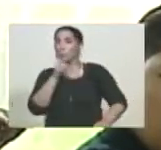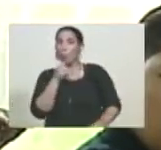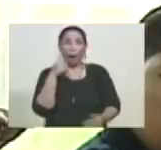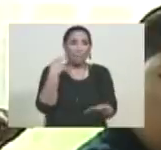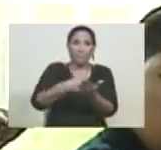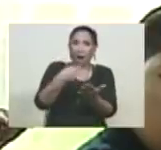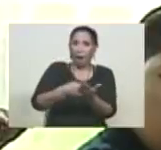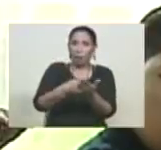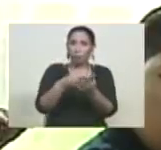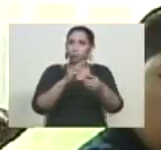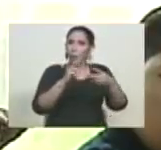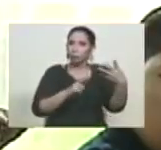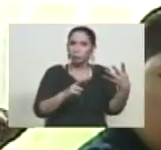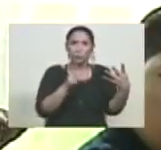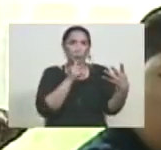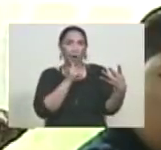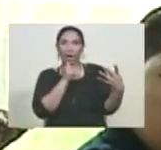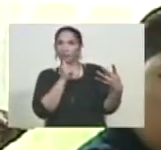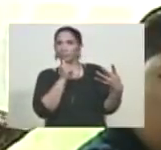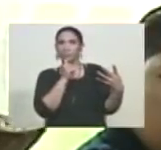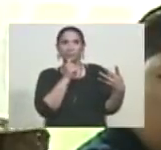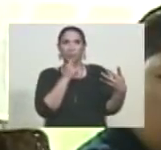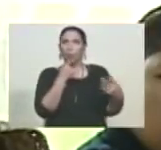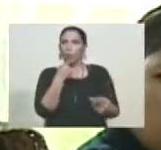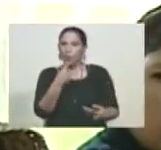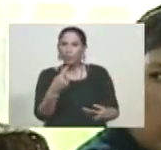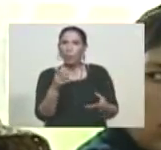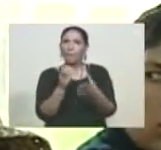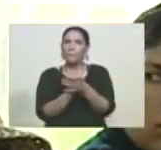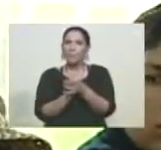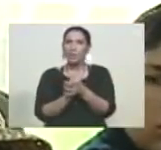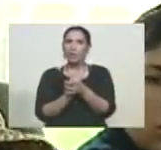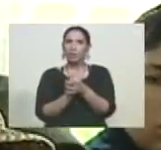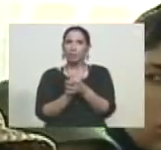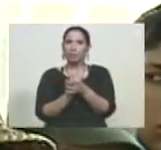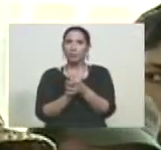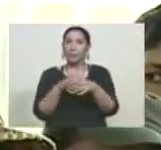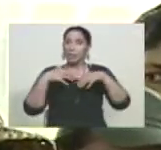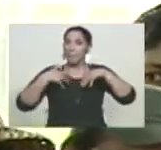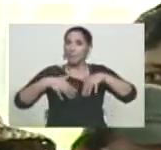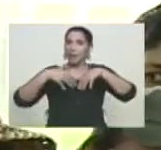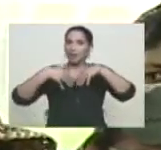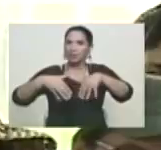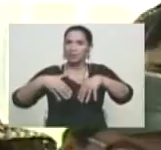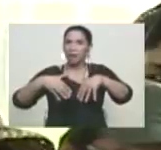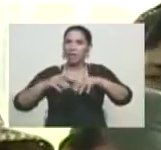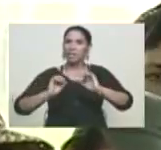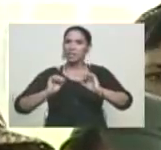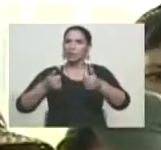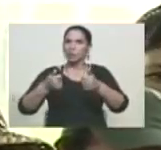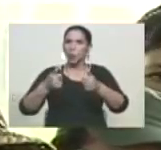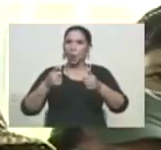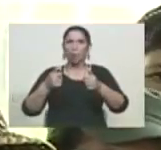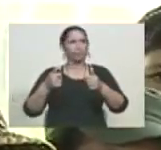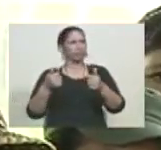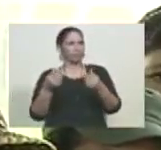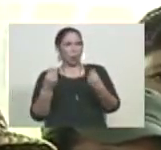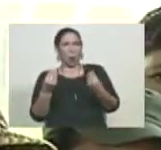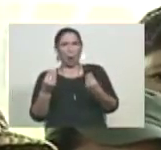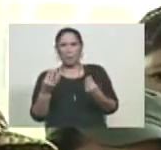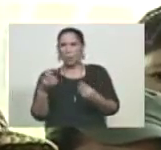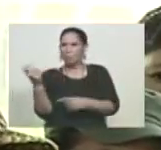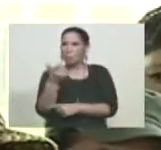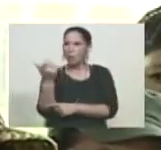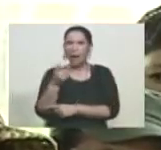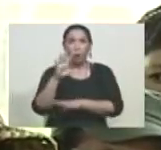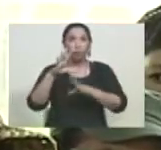alguno. Donde, como lo dijo el compañero, la marcha inició, empezaron a aparecer los insumos. Lamentablemente hay que